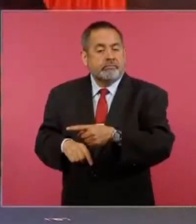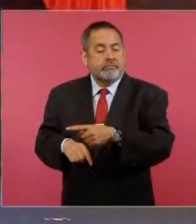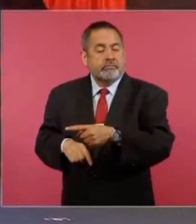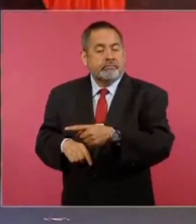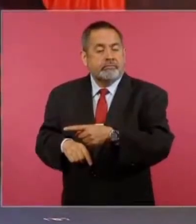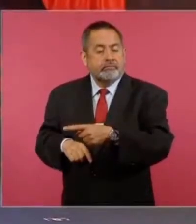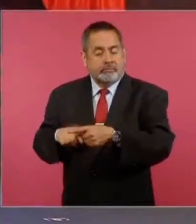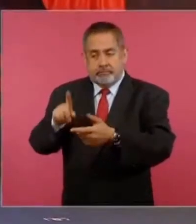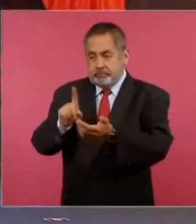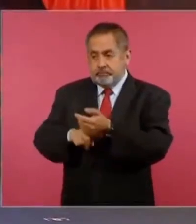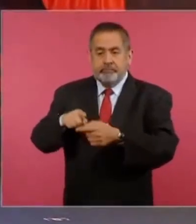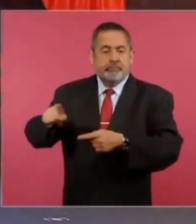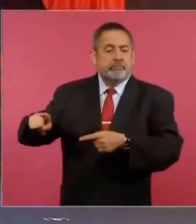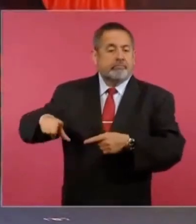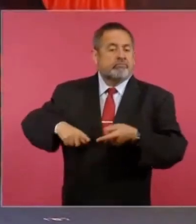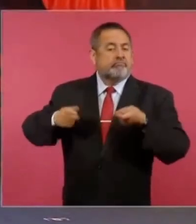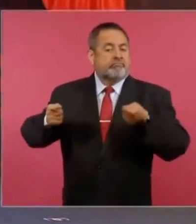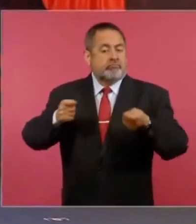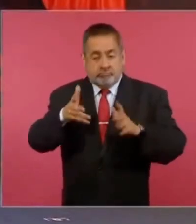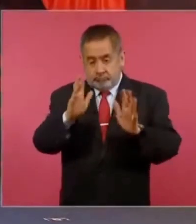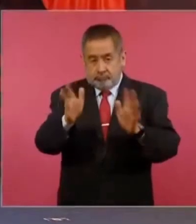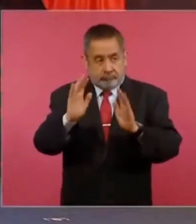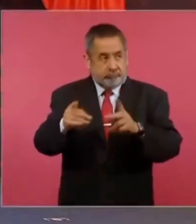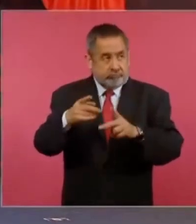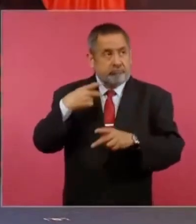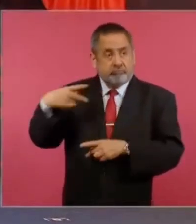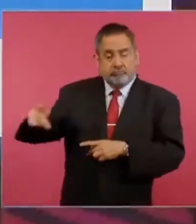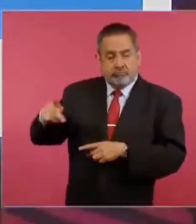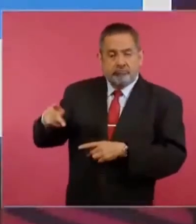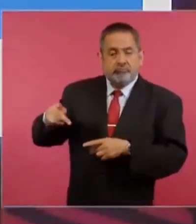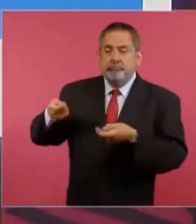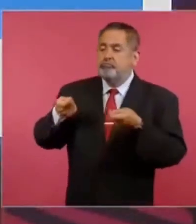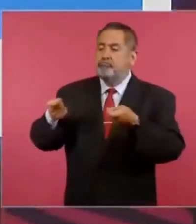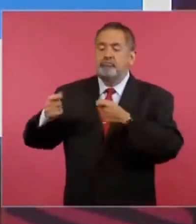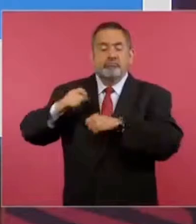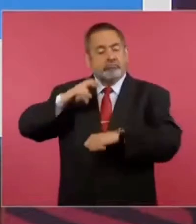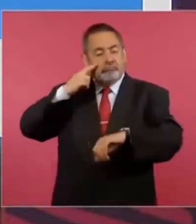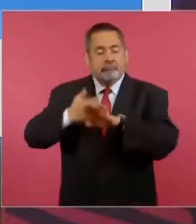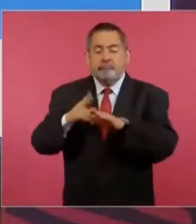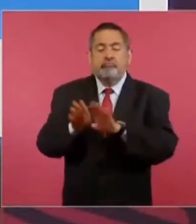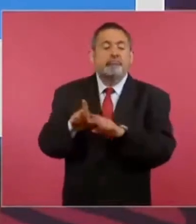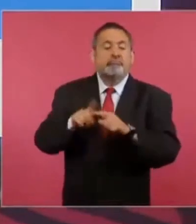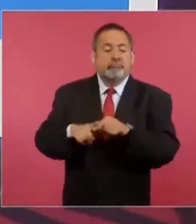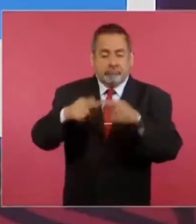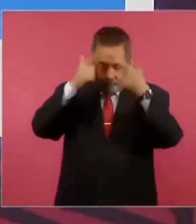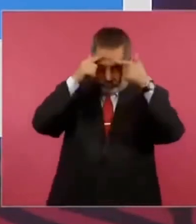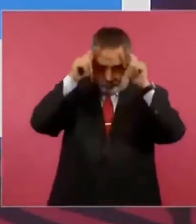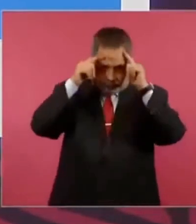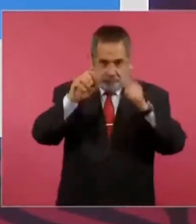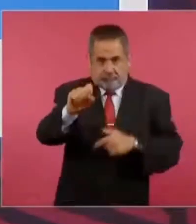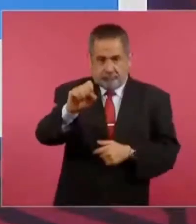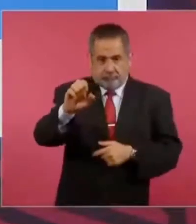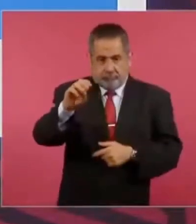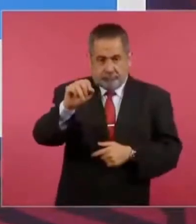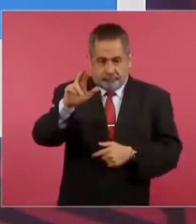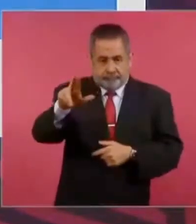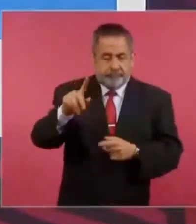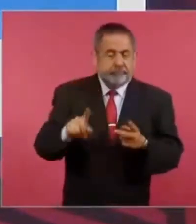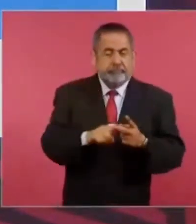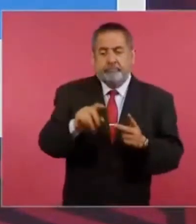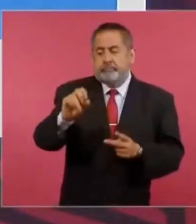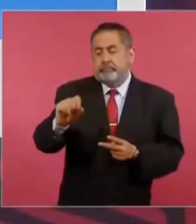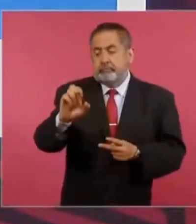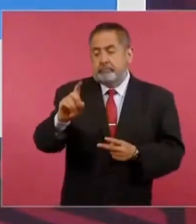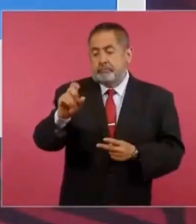va a manejar ya están operando, tanto la Marina como la Secretaría de la